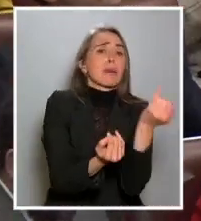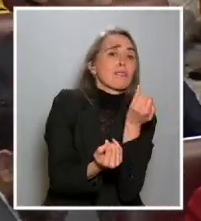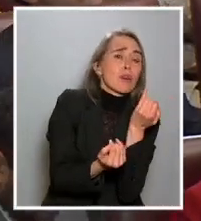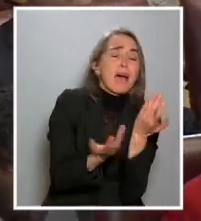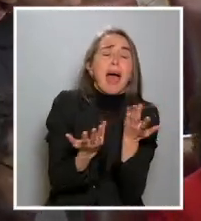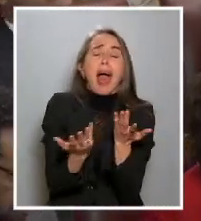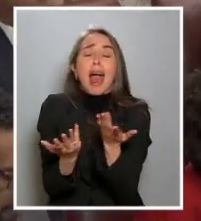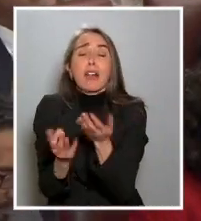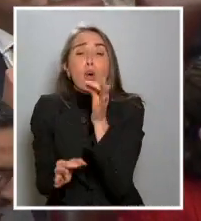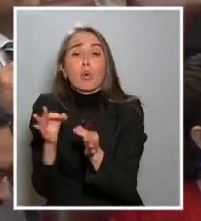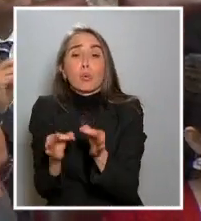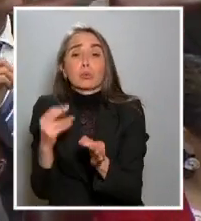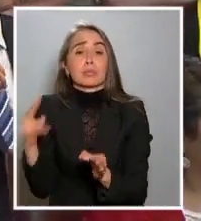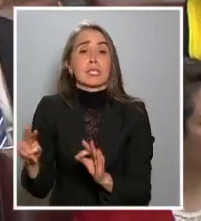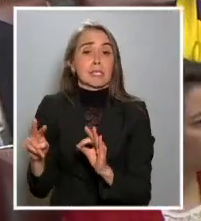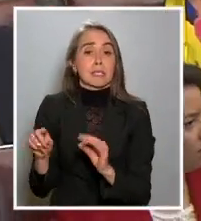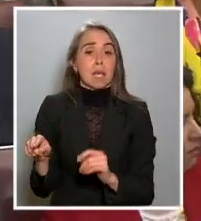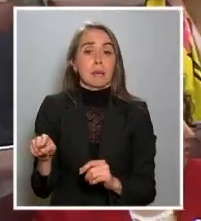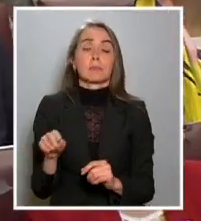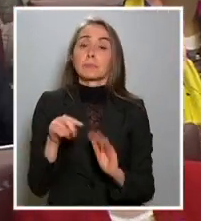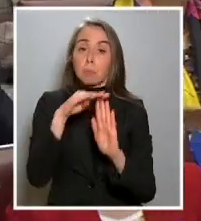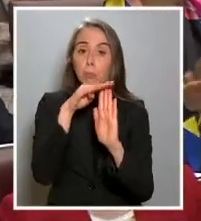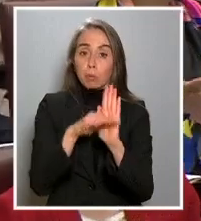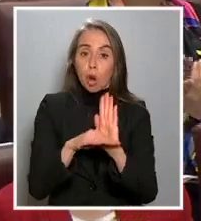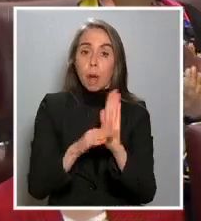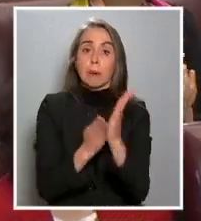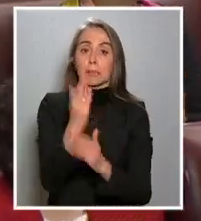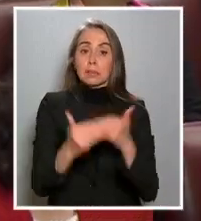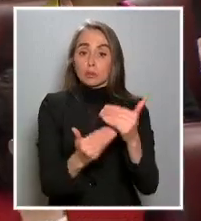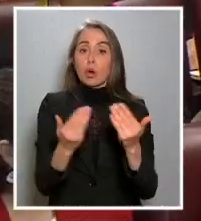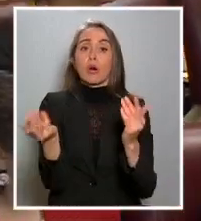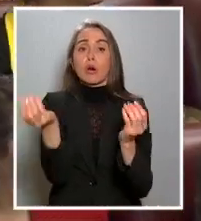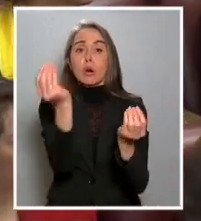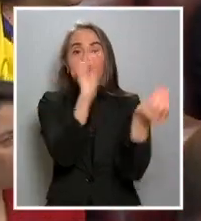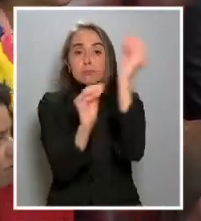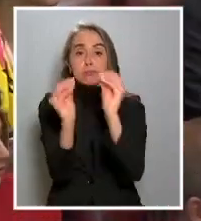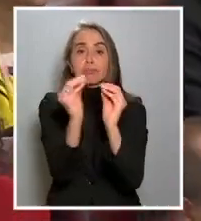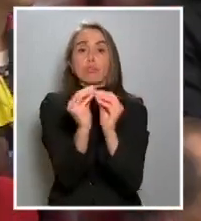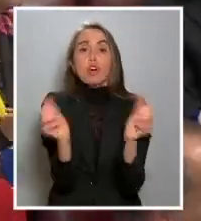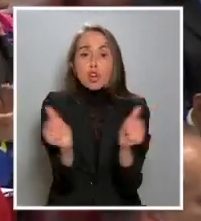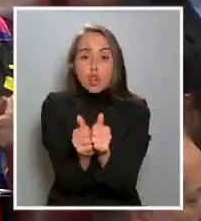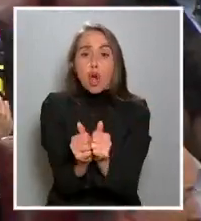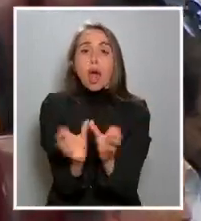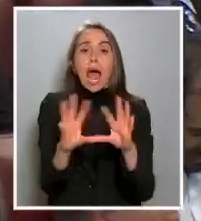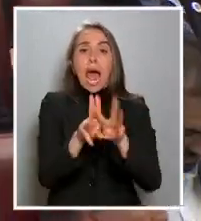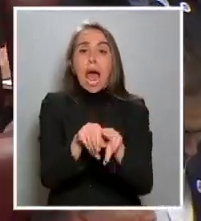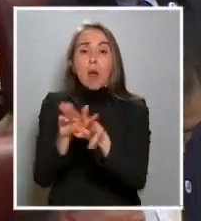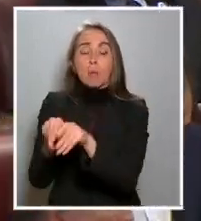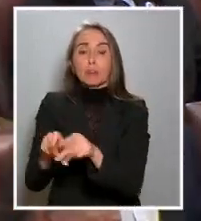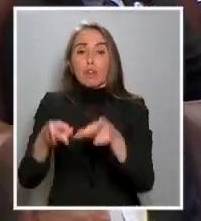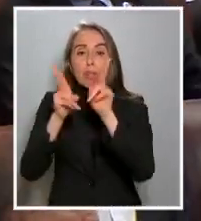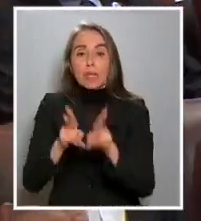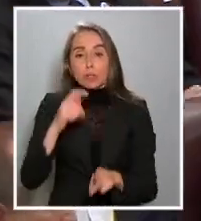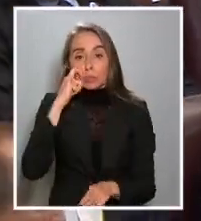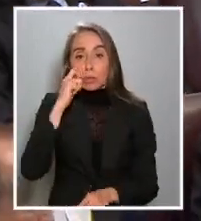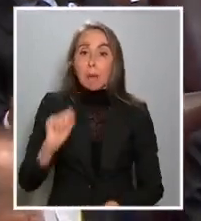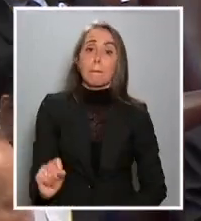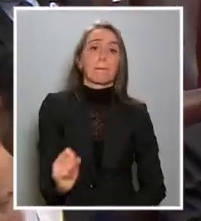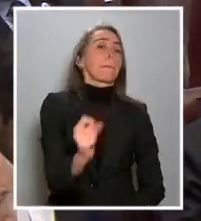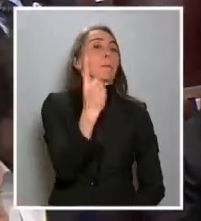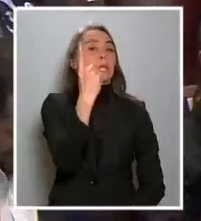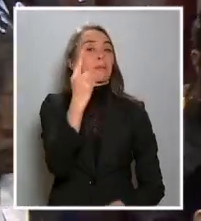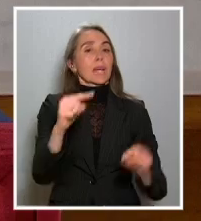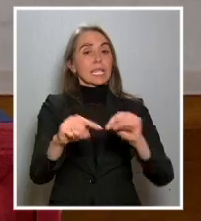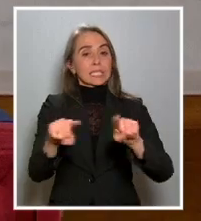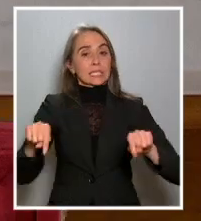de justicia. Este programa está en marcha, ha sido elaborado con las agrupaciones de derechos humanos, que por primera vez tienen un